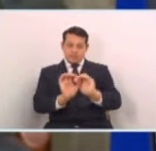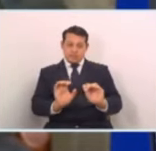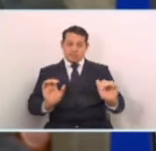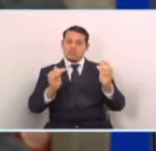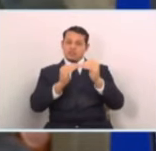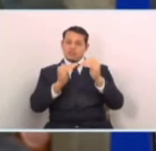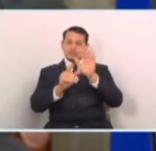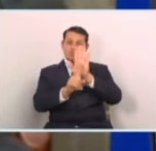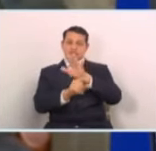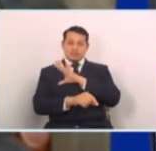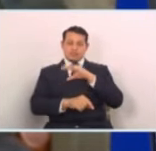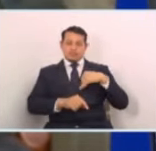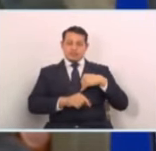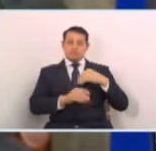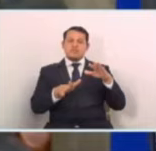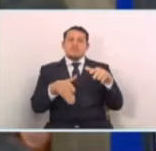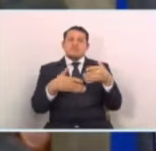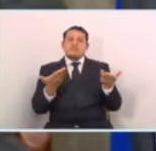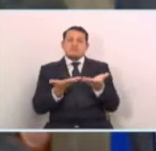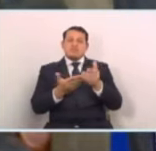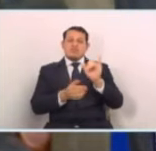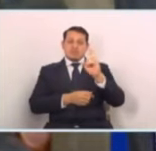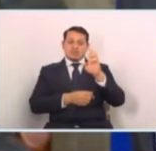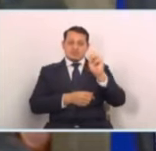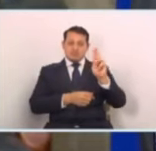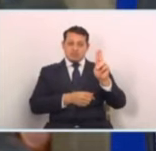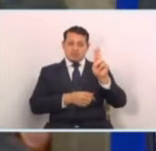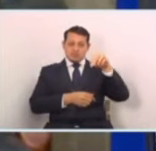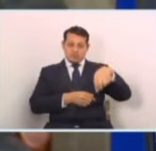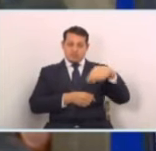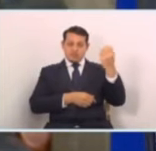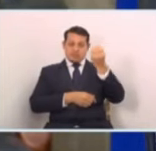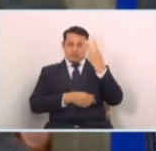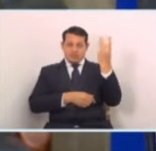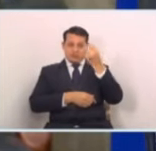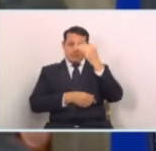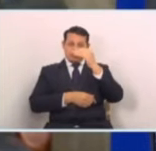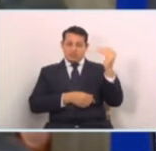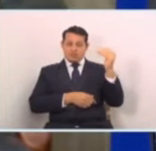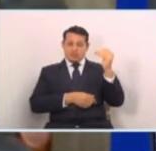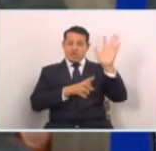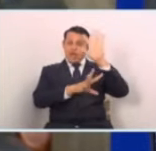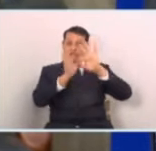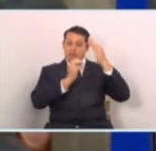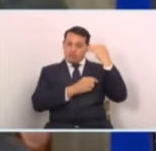niños y a sus familias. ¿Qué más ha hecho el ISDEMU durante esta emergencia nacional, por